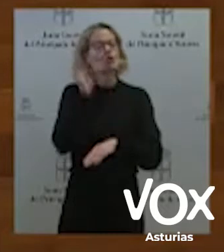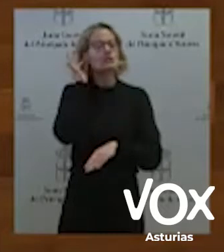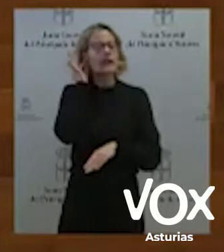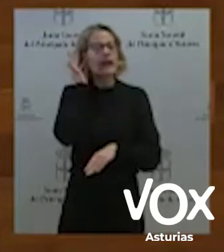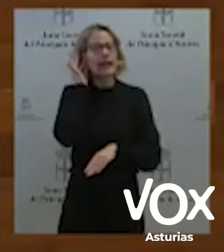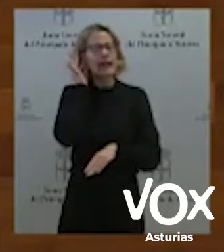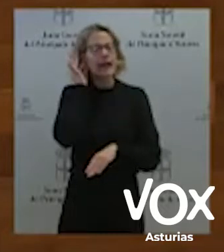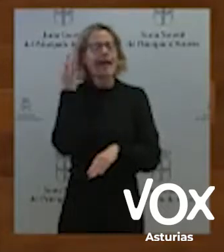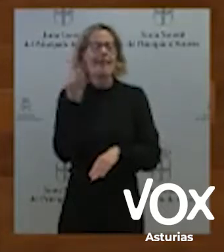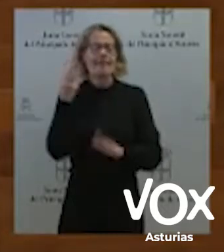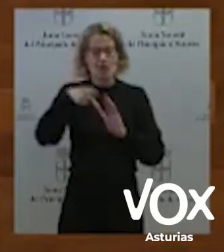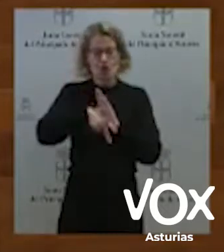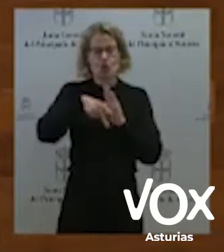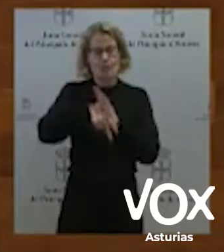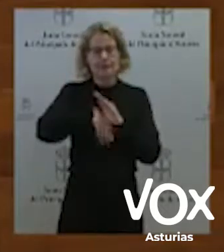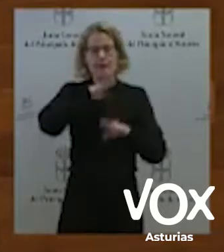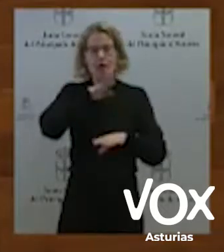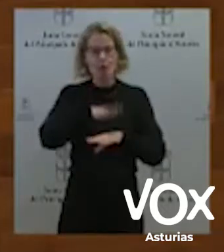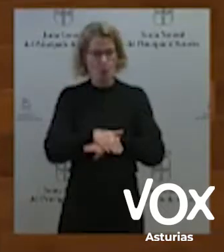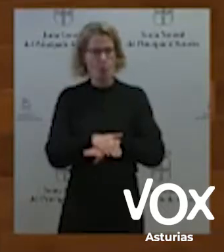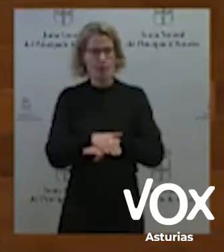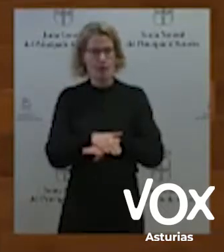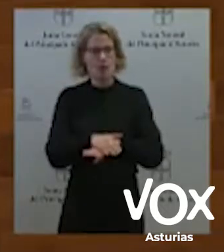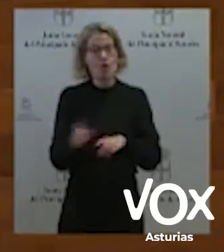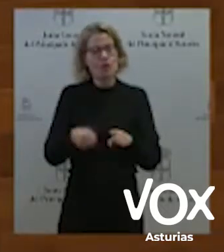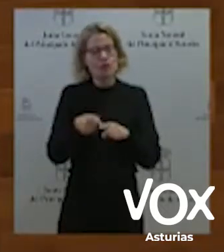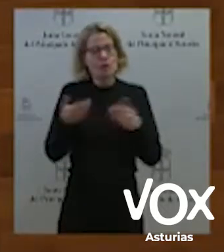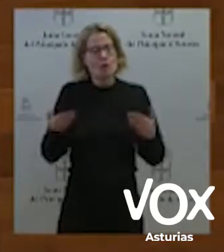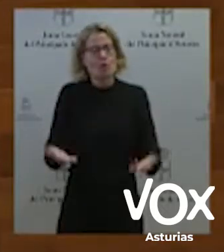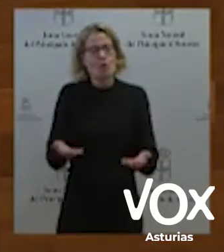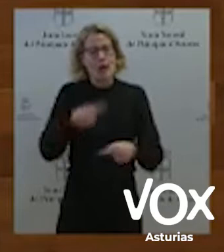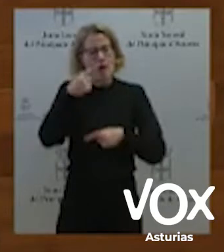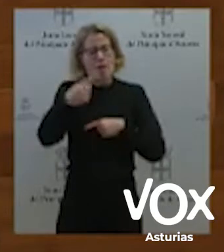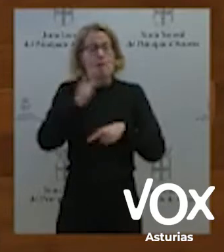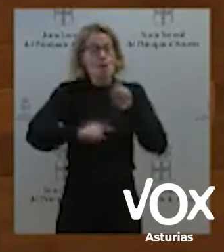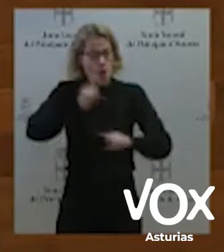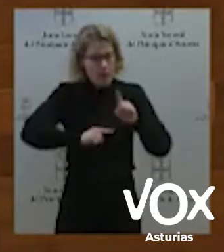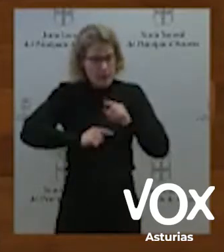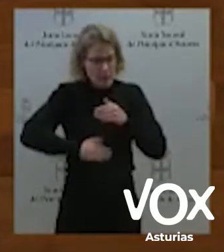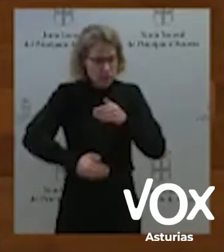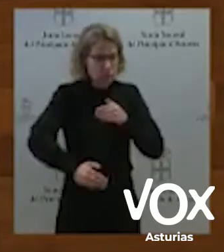un problema que se alarga en el tiempo. Más o menos como un 60% van a ser aprobadas.